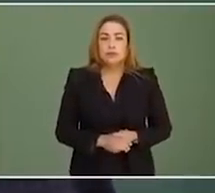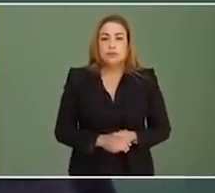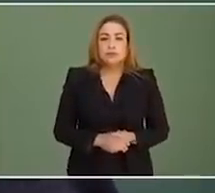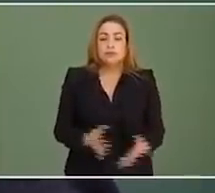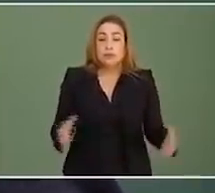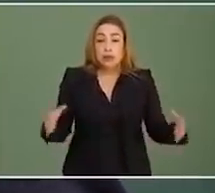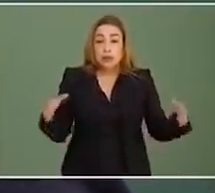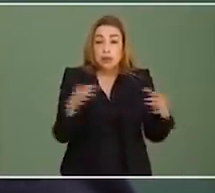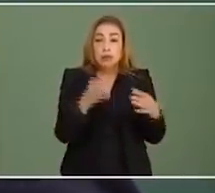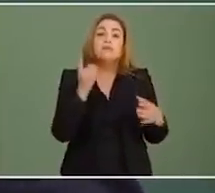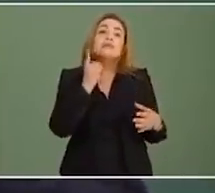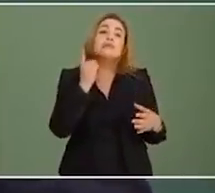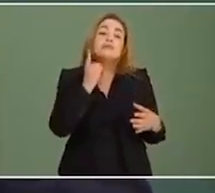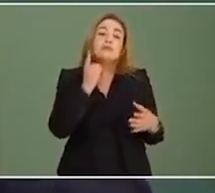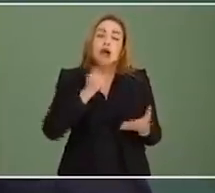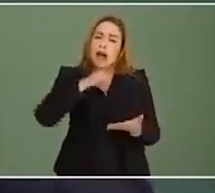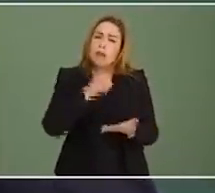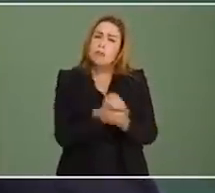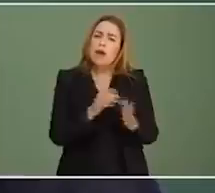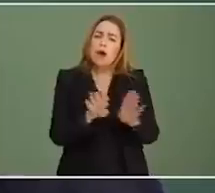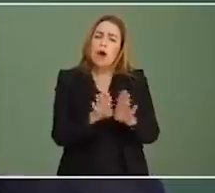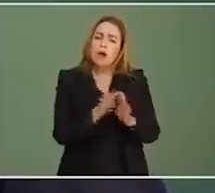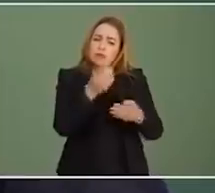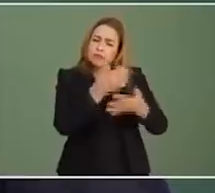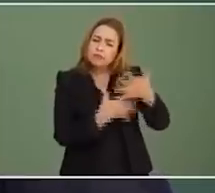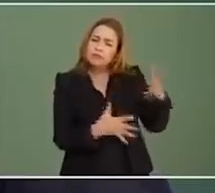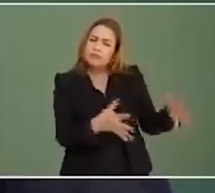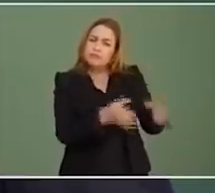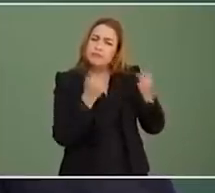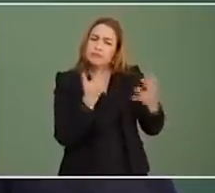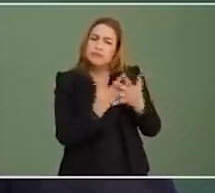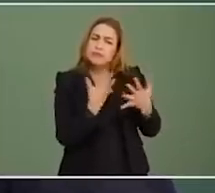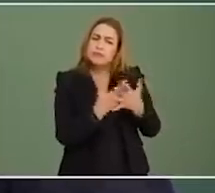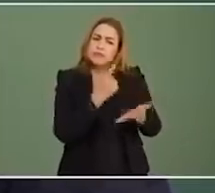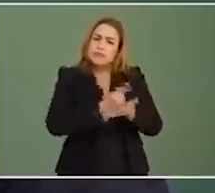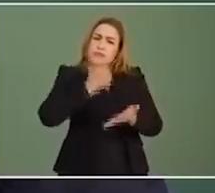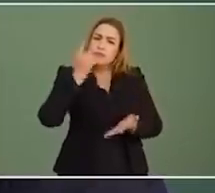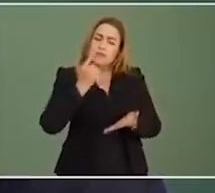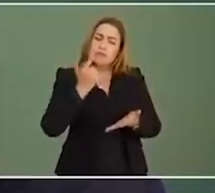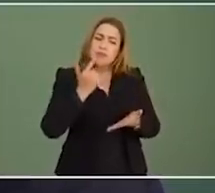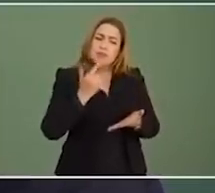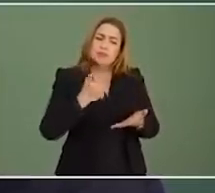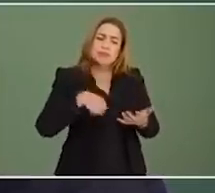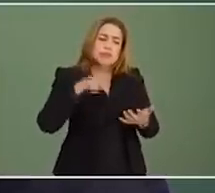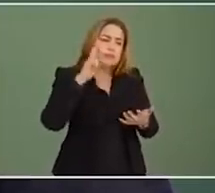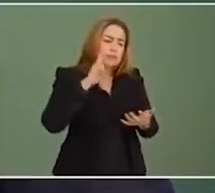delitos graves el hechos de corrupción